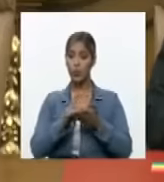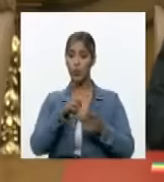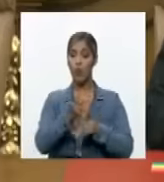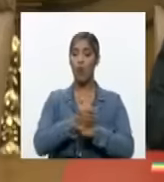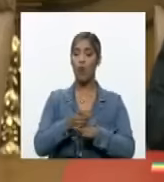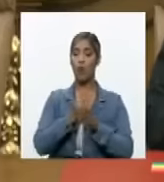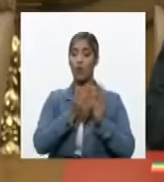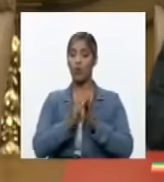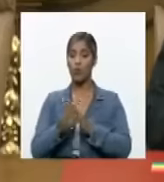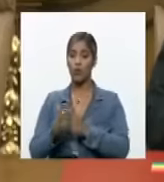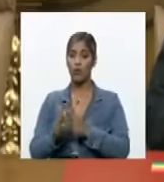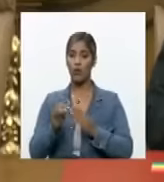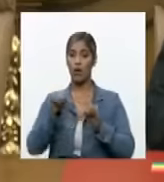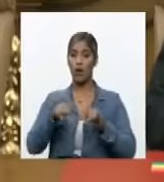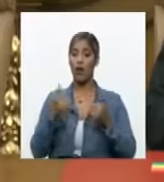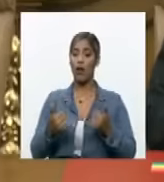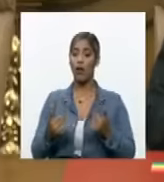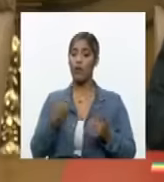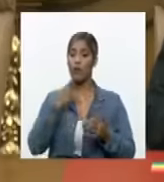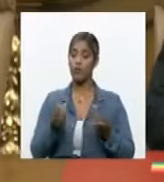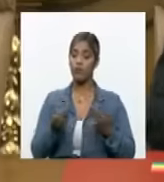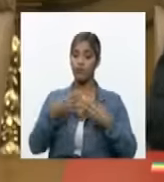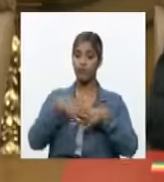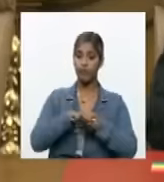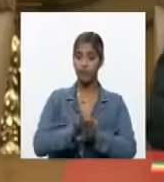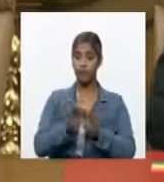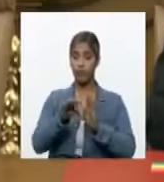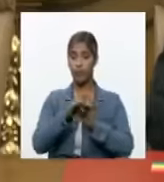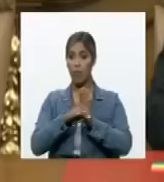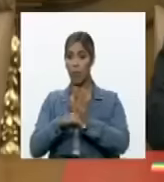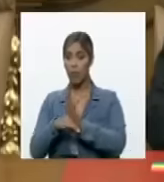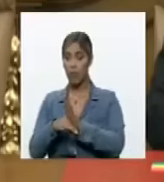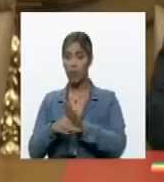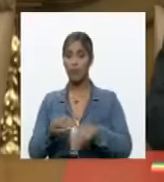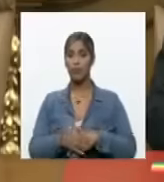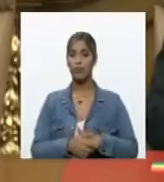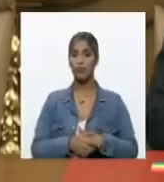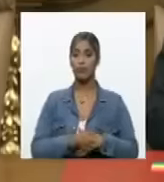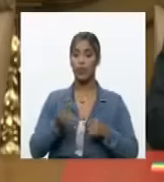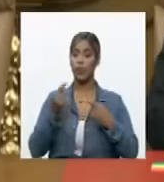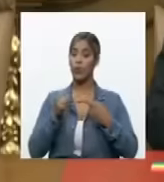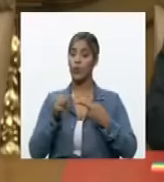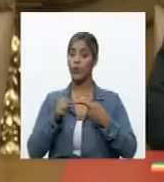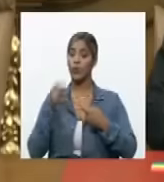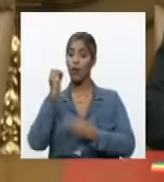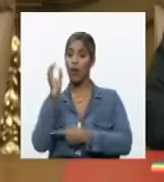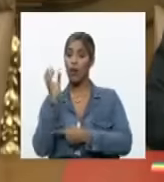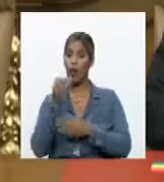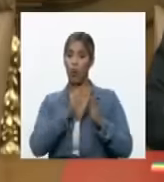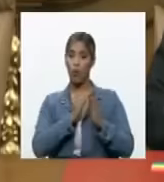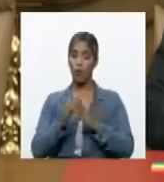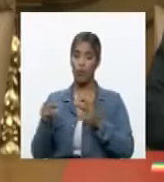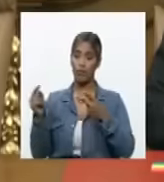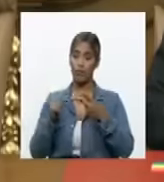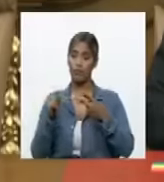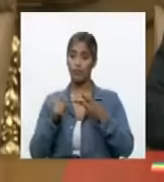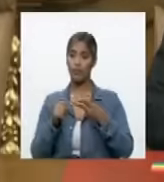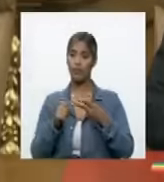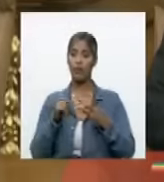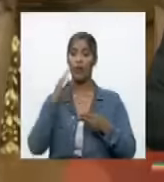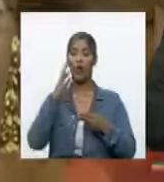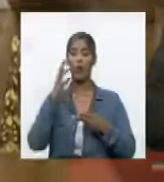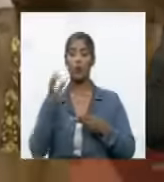la comuna, este estará integrado por las siguientes instancias. 1. Parlamento Comunal. 2.